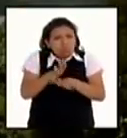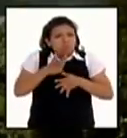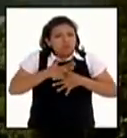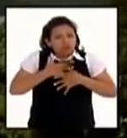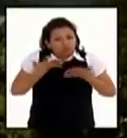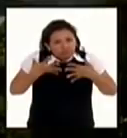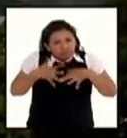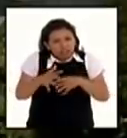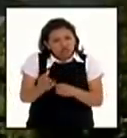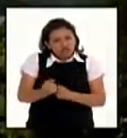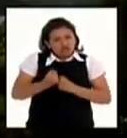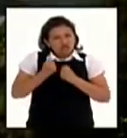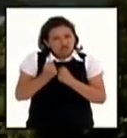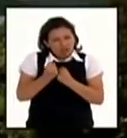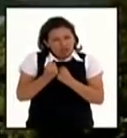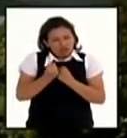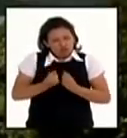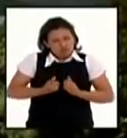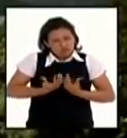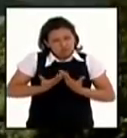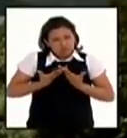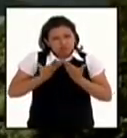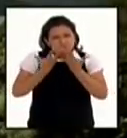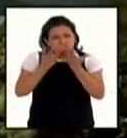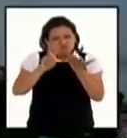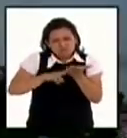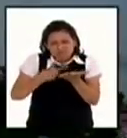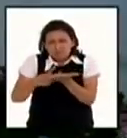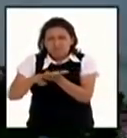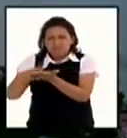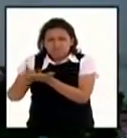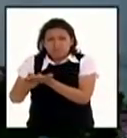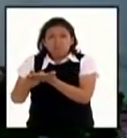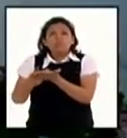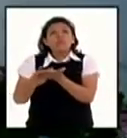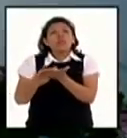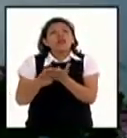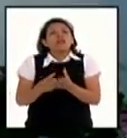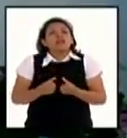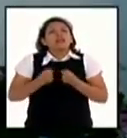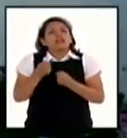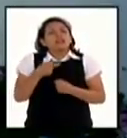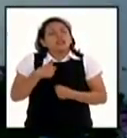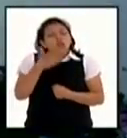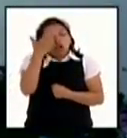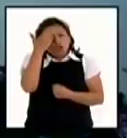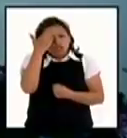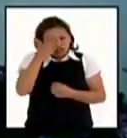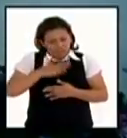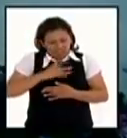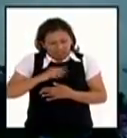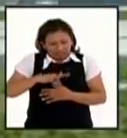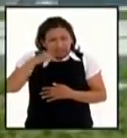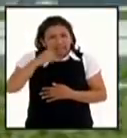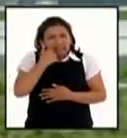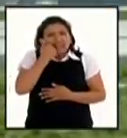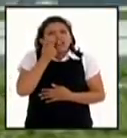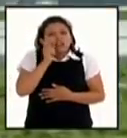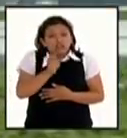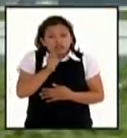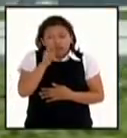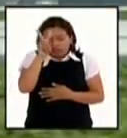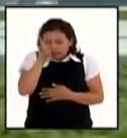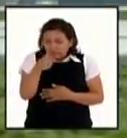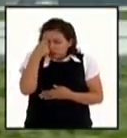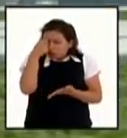la domina, la enciende, la duplica. Más arduo es conocer cuál es mi voluntad, cuando creo de veras lo